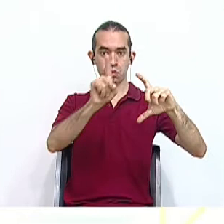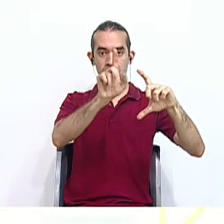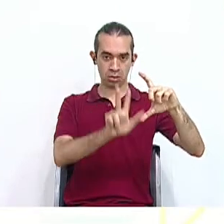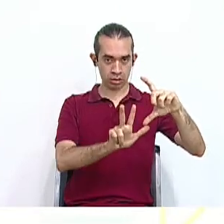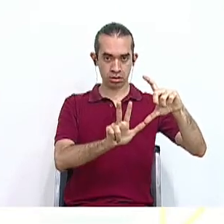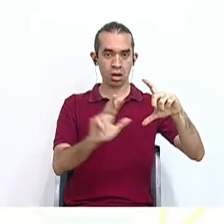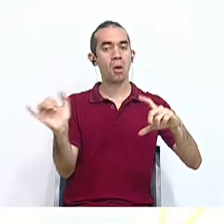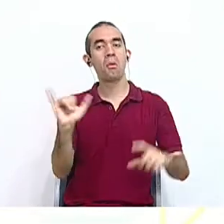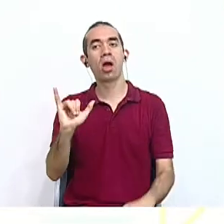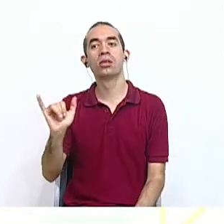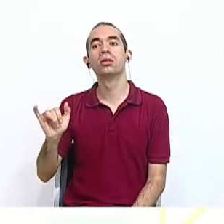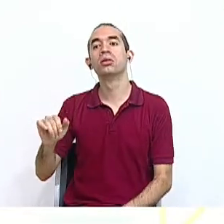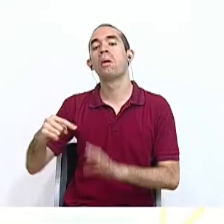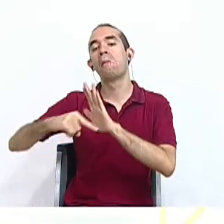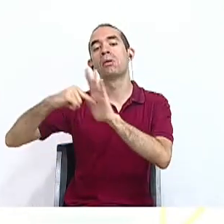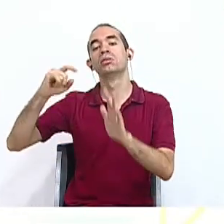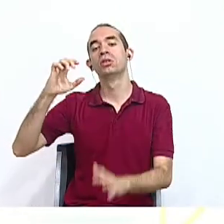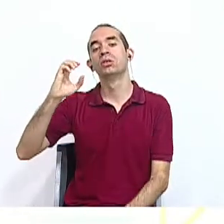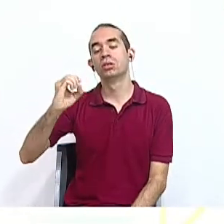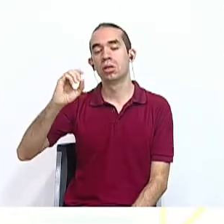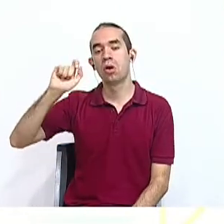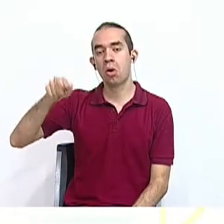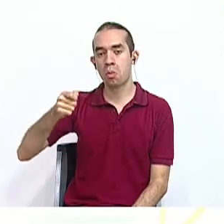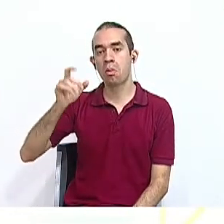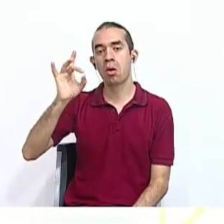es igual a menos